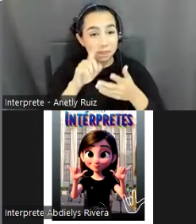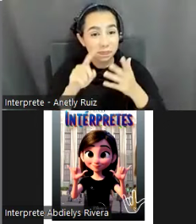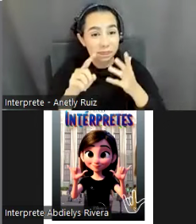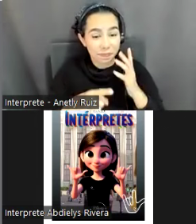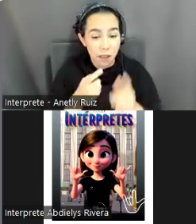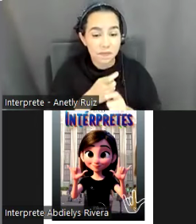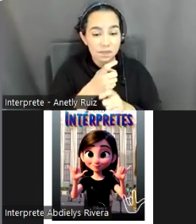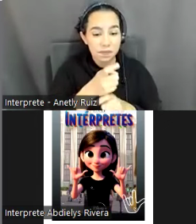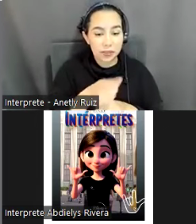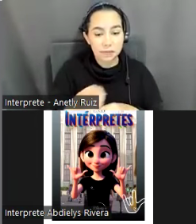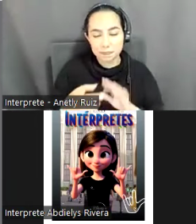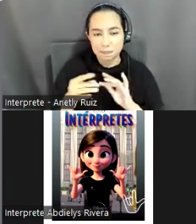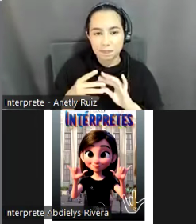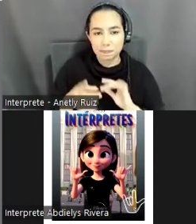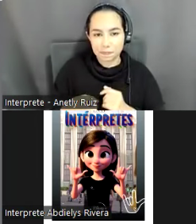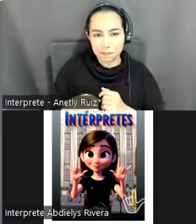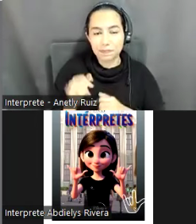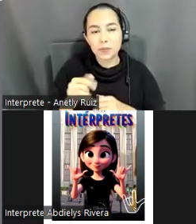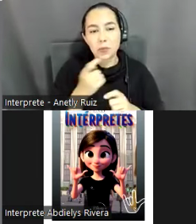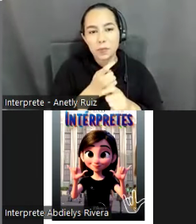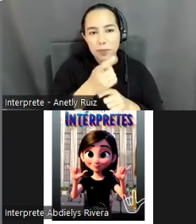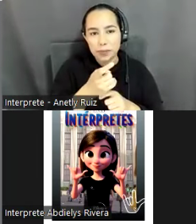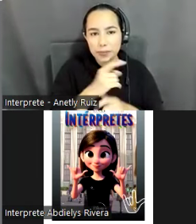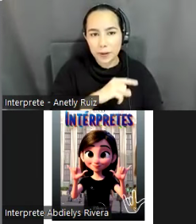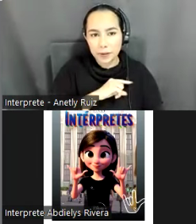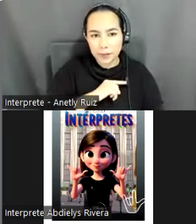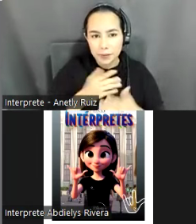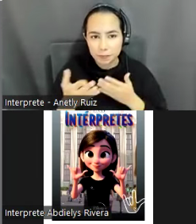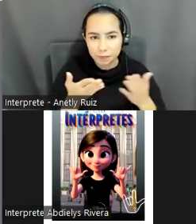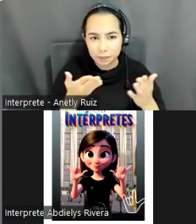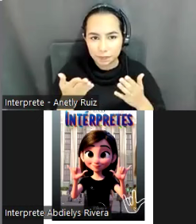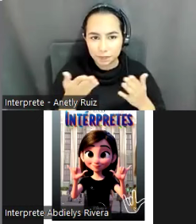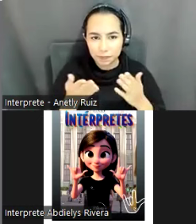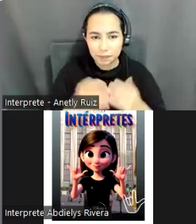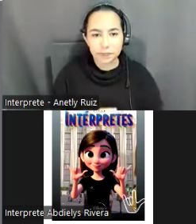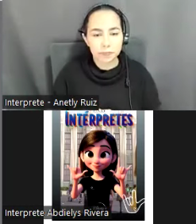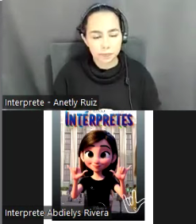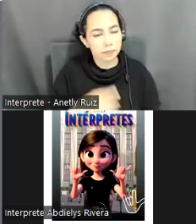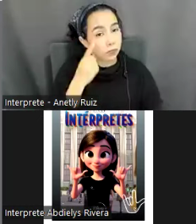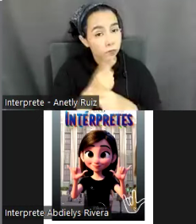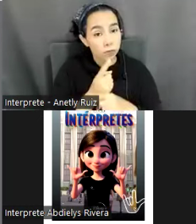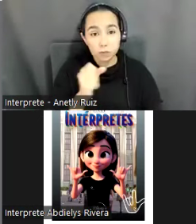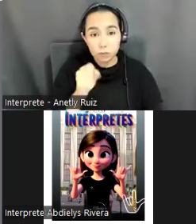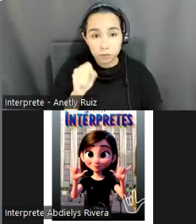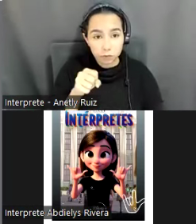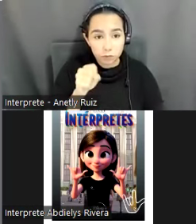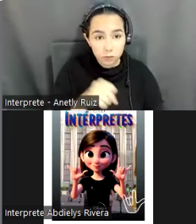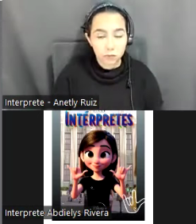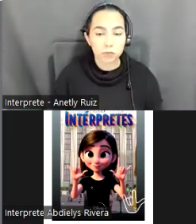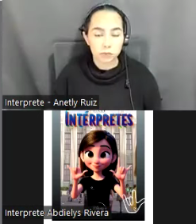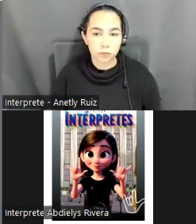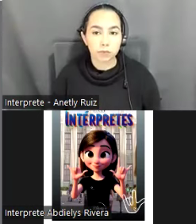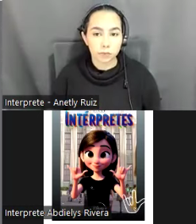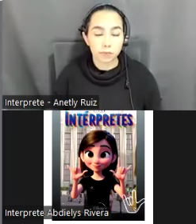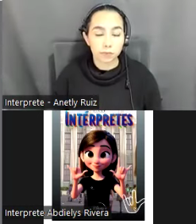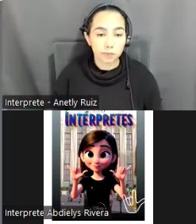la calidad de la cita de esa persona. Tienes toda, ¿verdad? De la salud del. Por aquí tengo, es bien triste porque